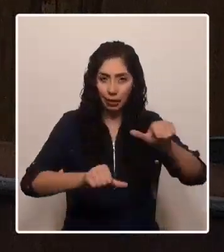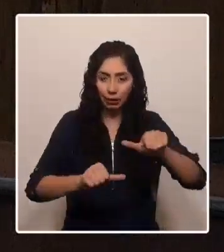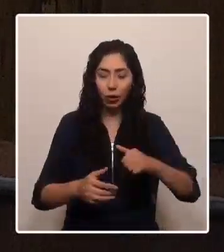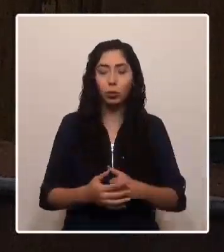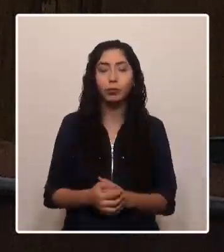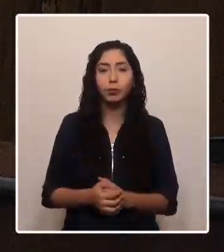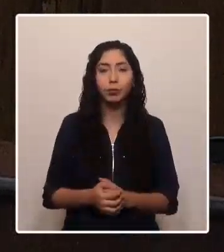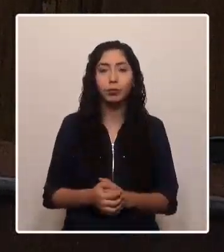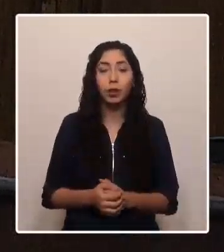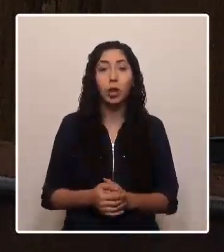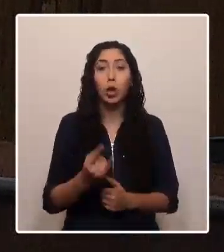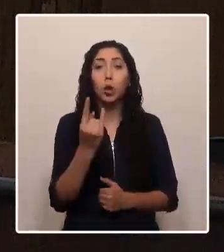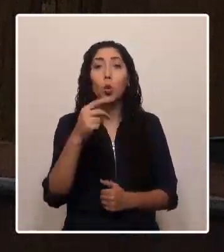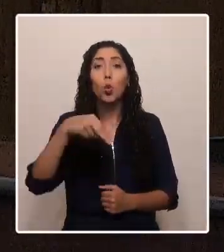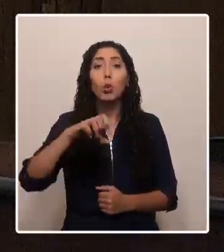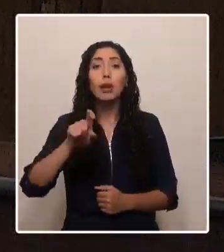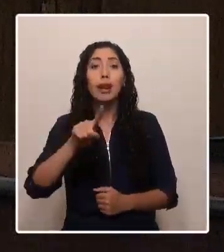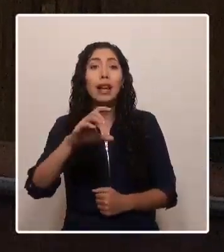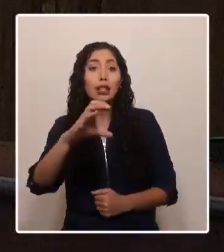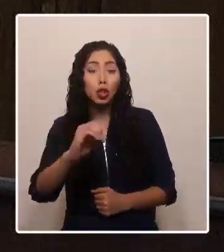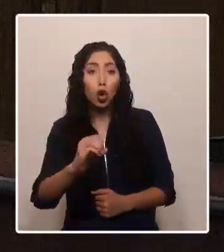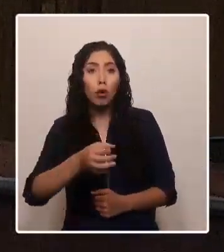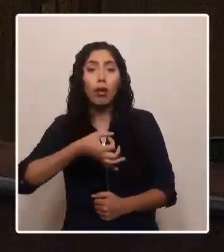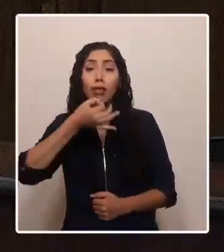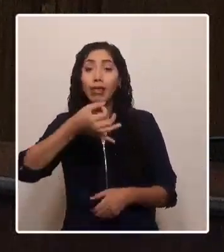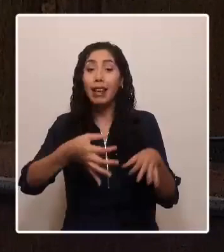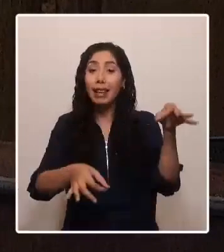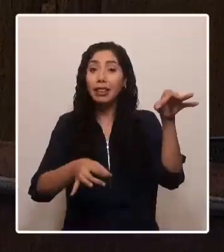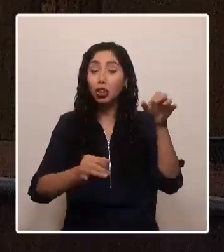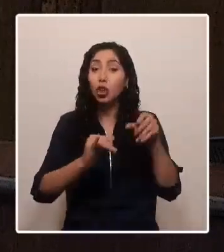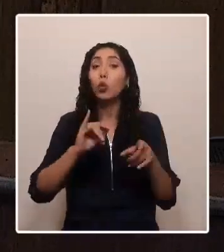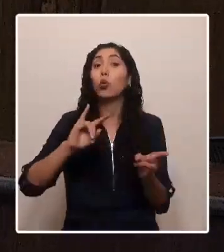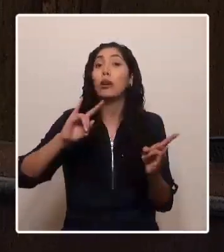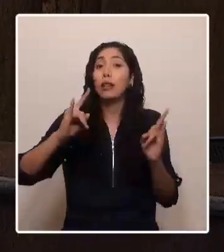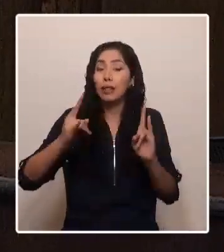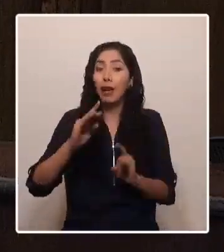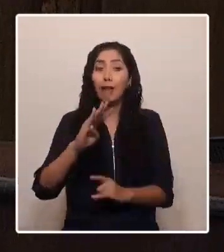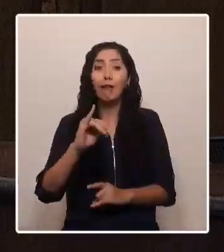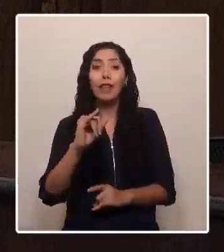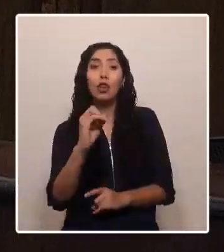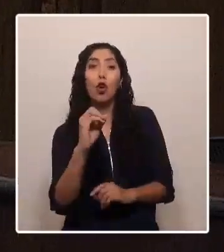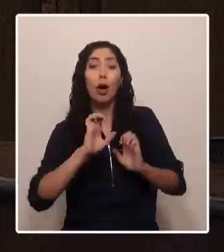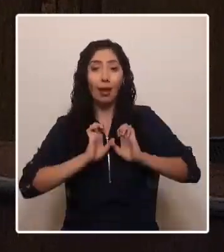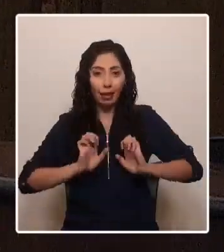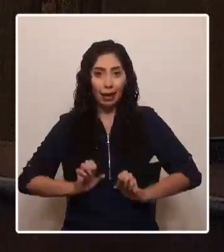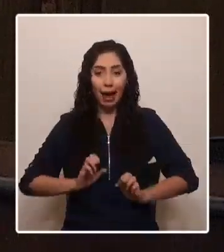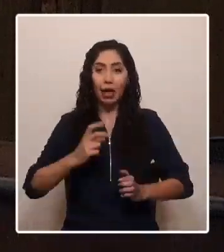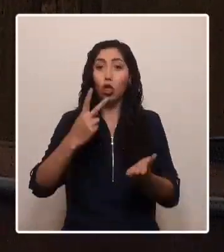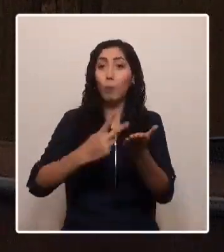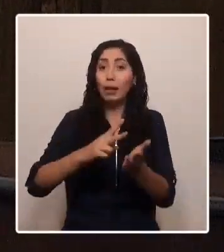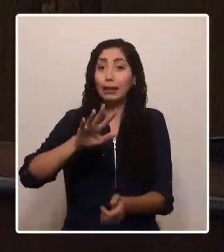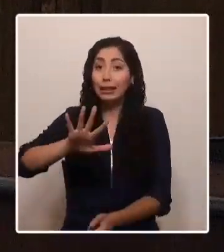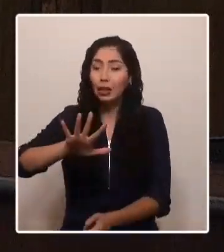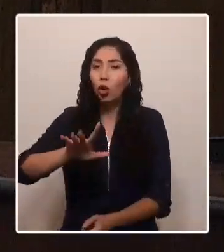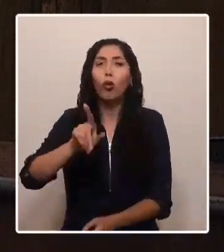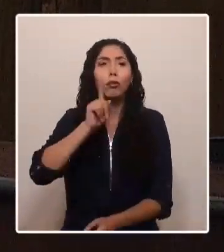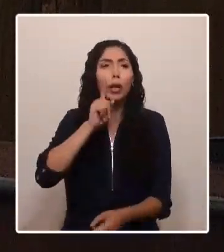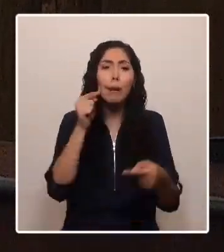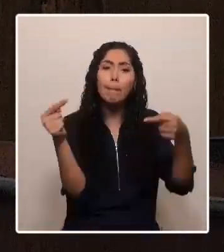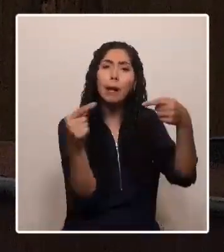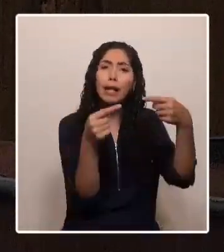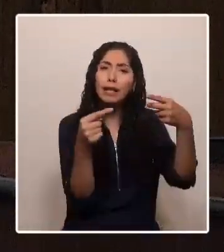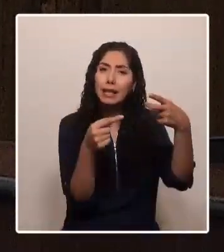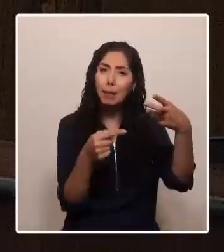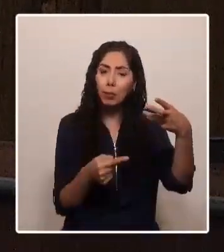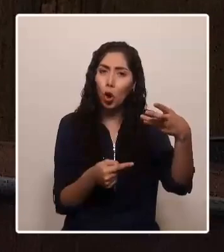La UNESCO, en su Declaración Universal sobre Bioética y Derechos Humanos del año 2005, establece principios consensuados por la